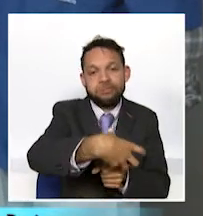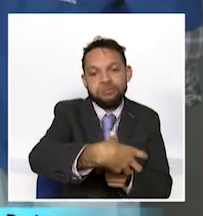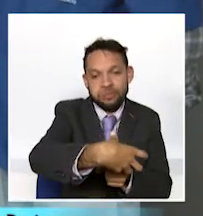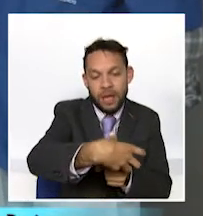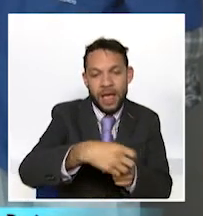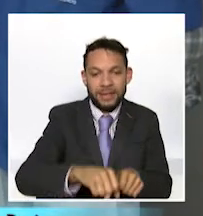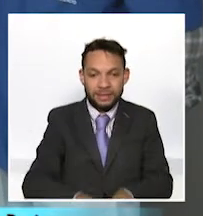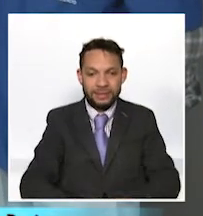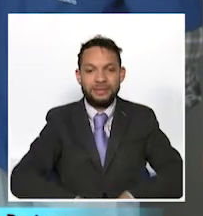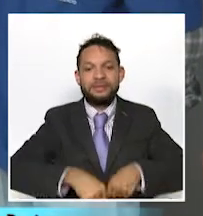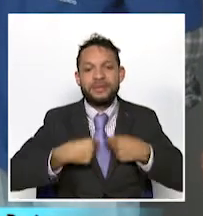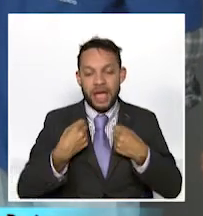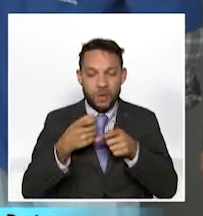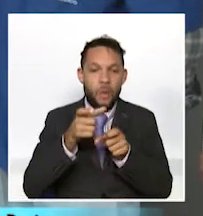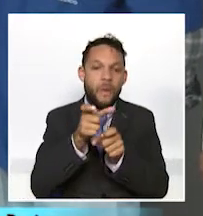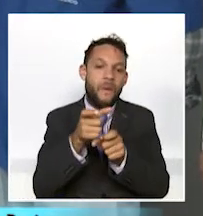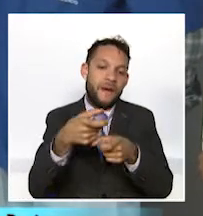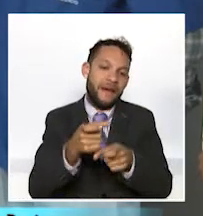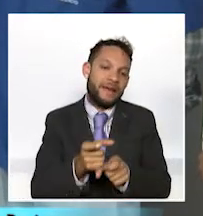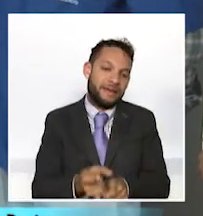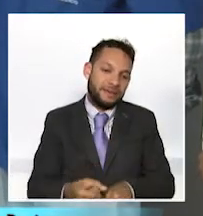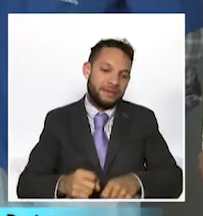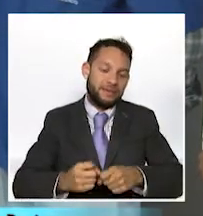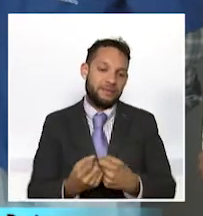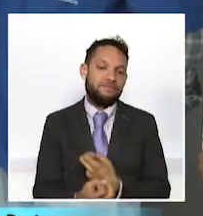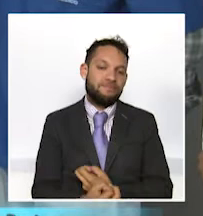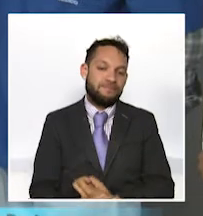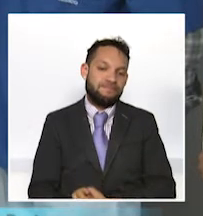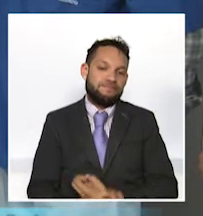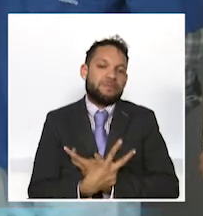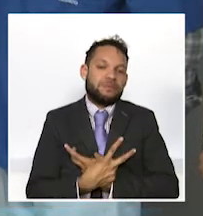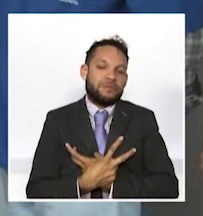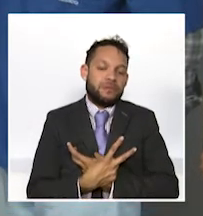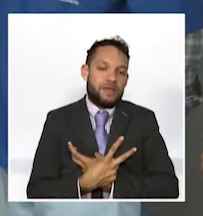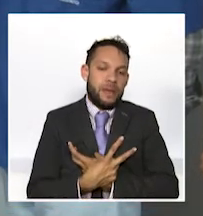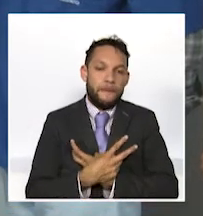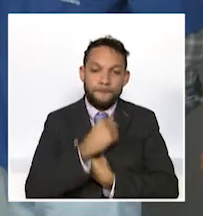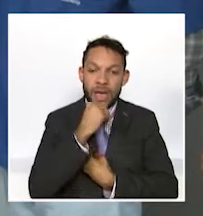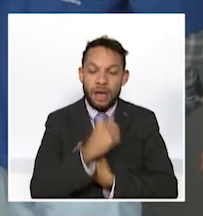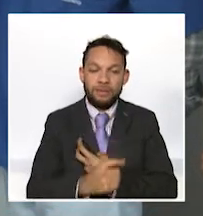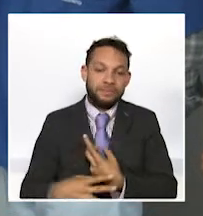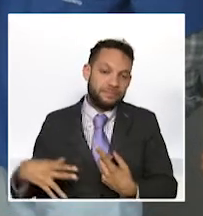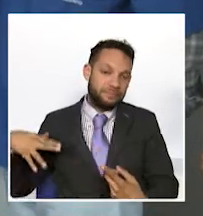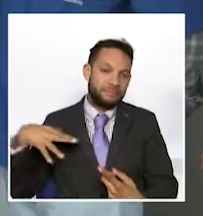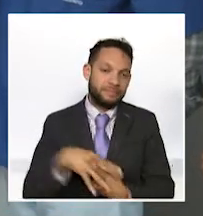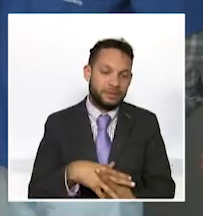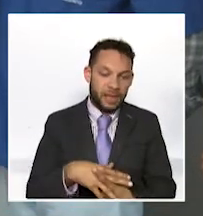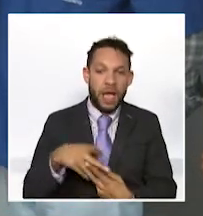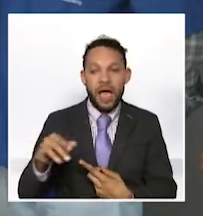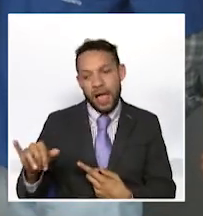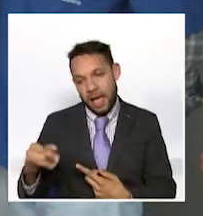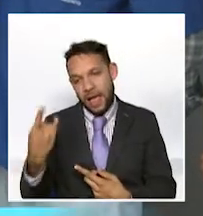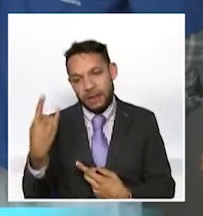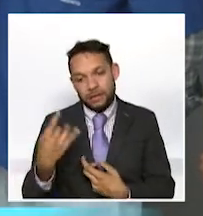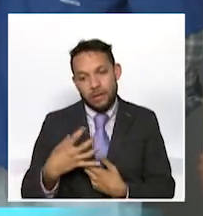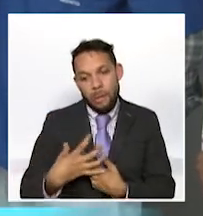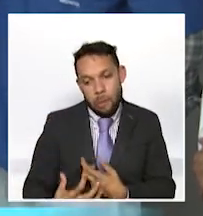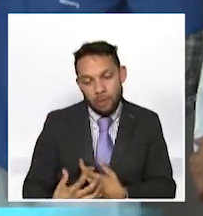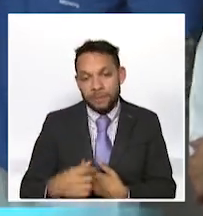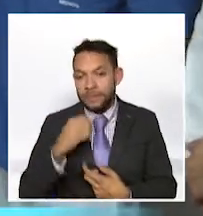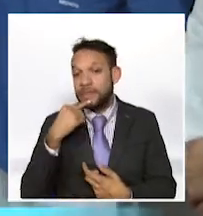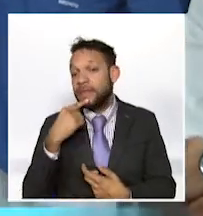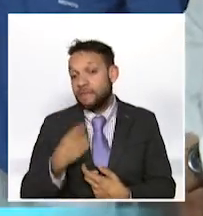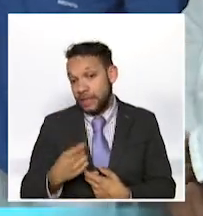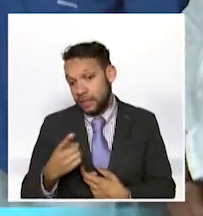rompen los anillos fibrosos que componen el disco, se desborda el núcleo bulboso y que tenemos lo que llamamos una hernia, que es lo que estamos viendo